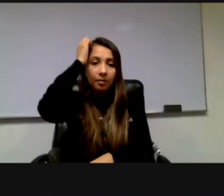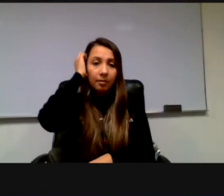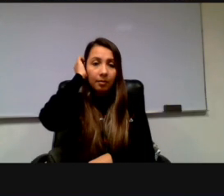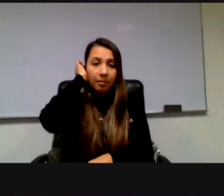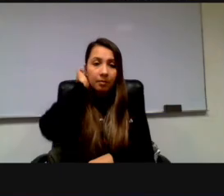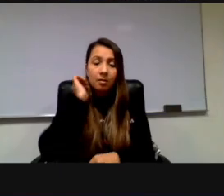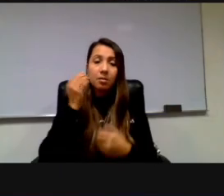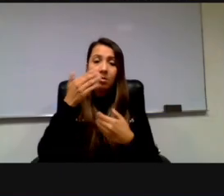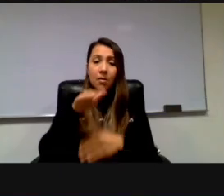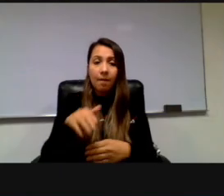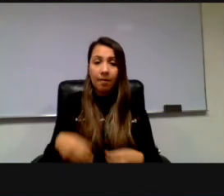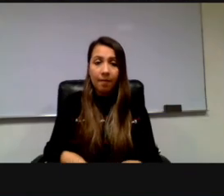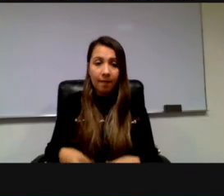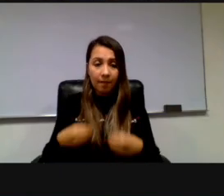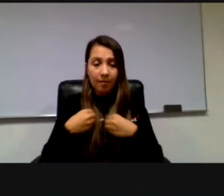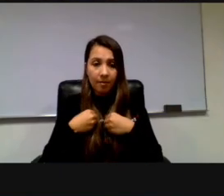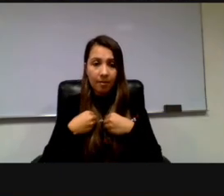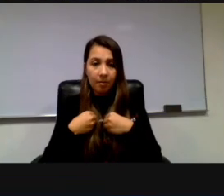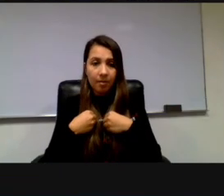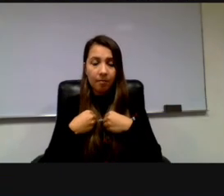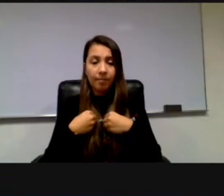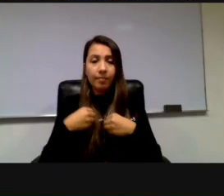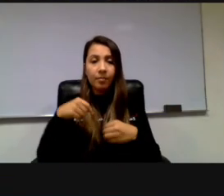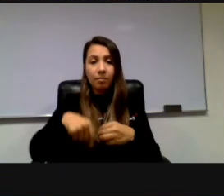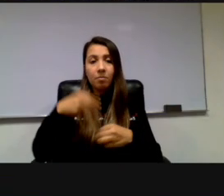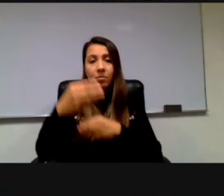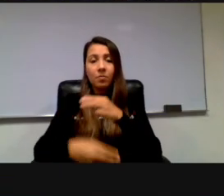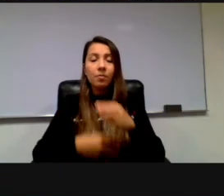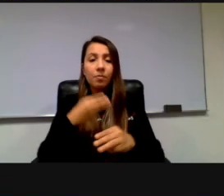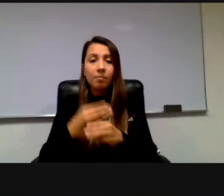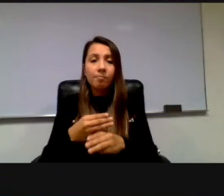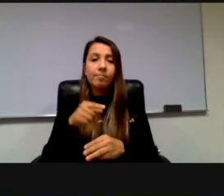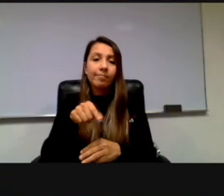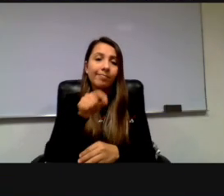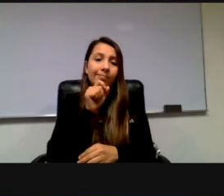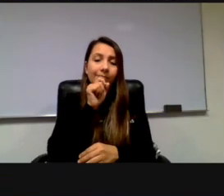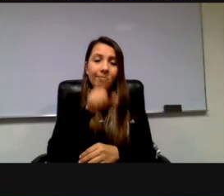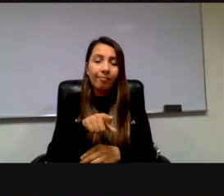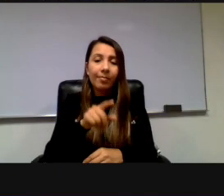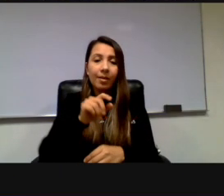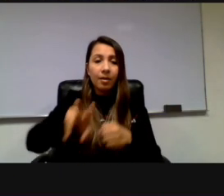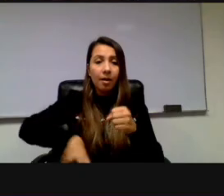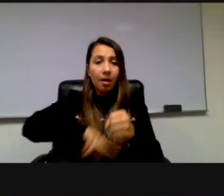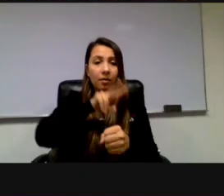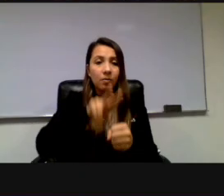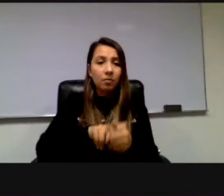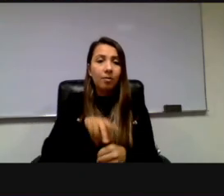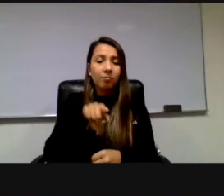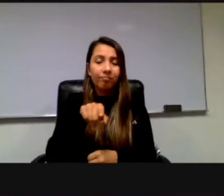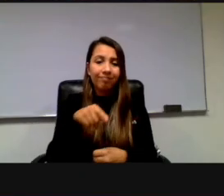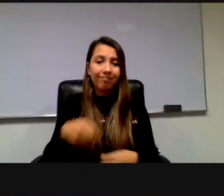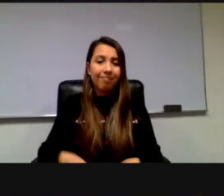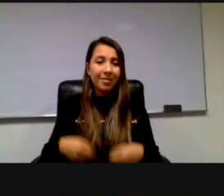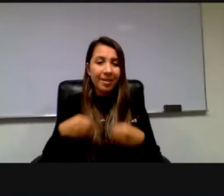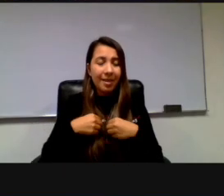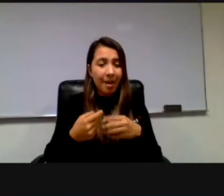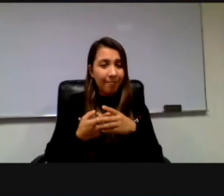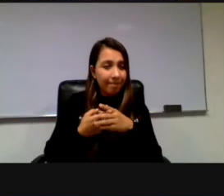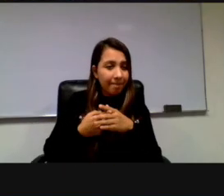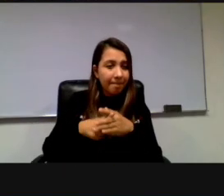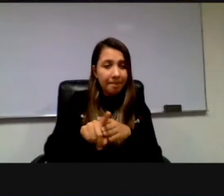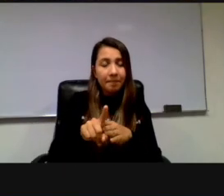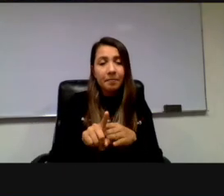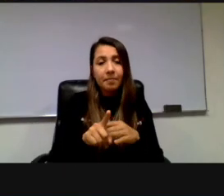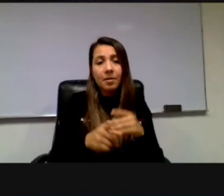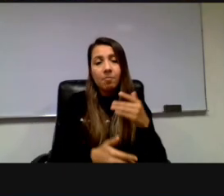en la Tierra, ¿no? Y acerca de la naturaleza pues más íntima, digámoslo así, de los seres vivos, de las primeras etapas de la evolución de la